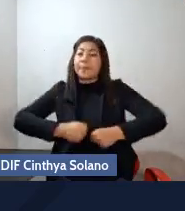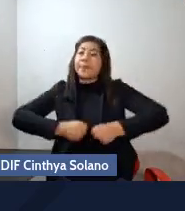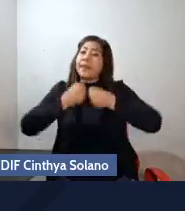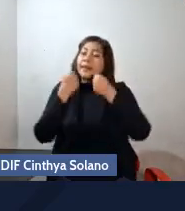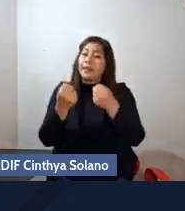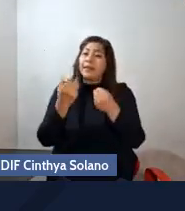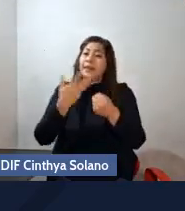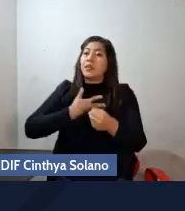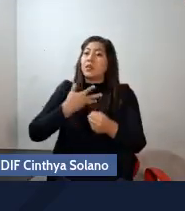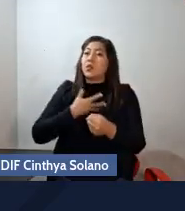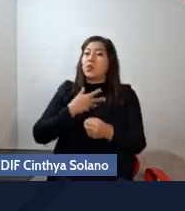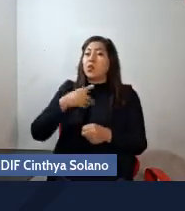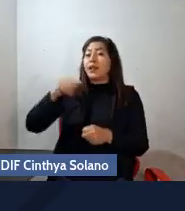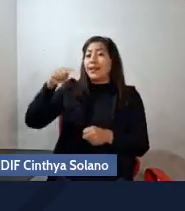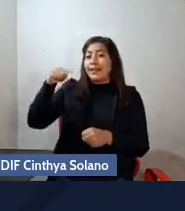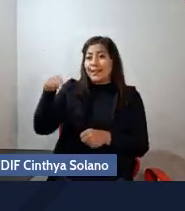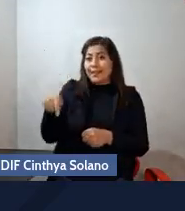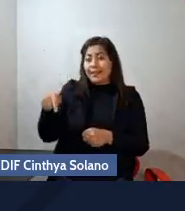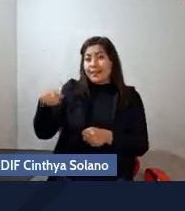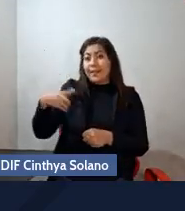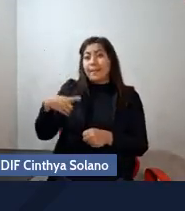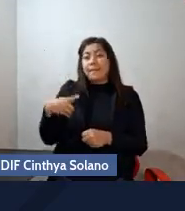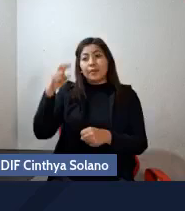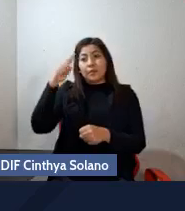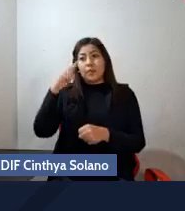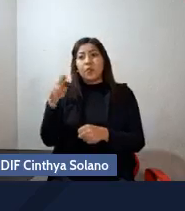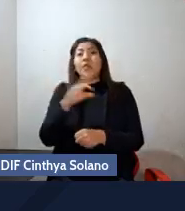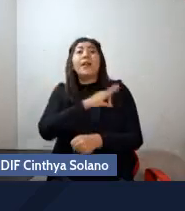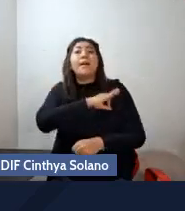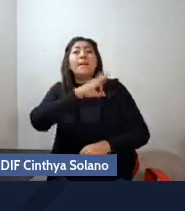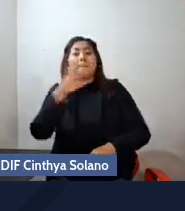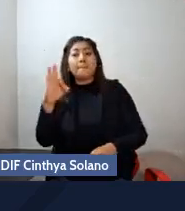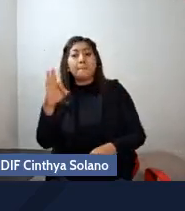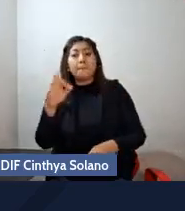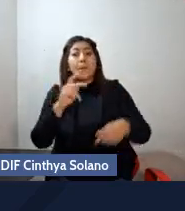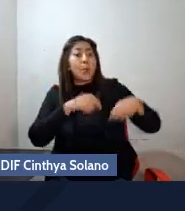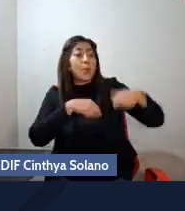propietario y pueda heredar.